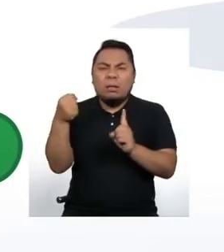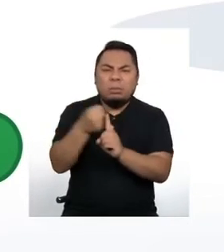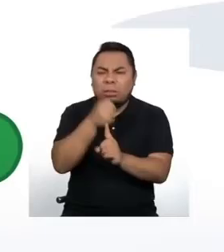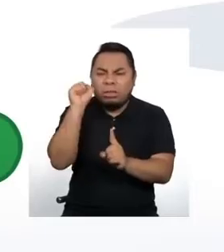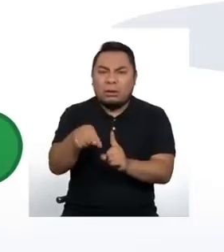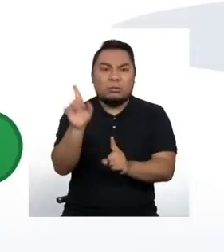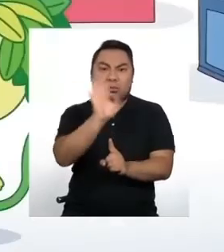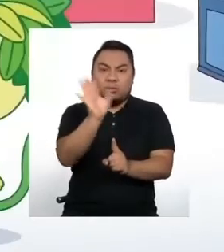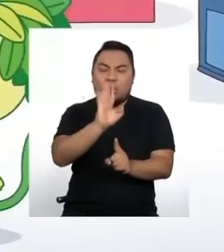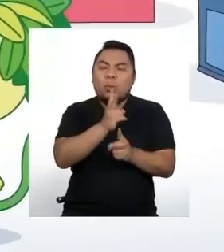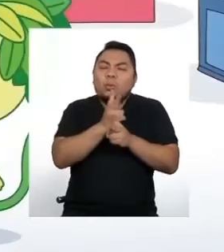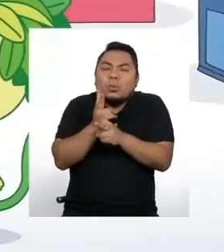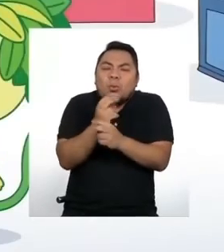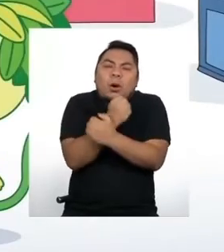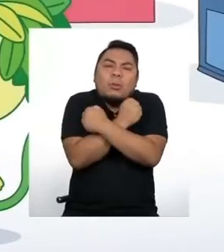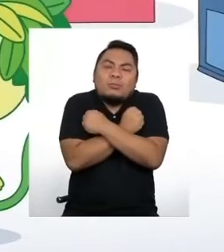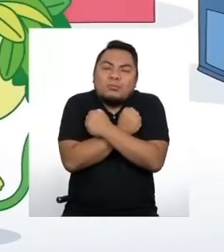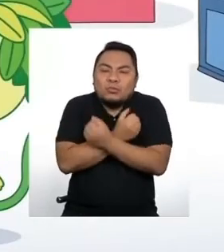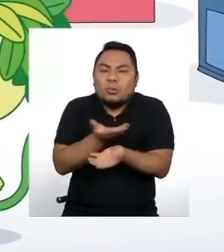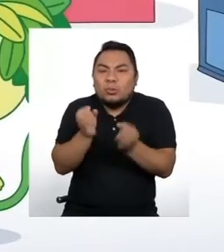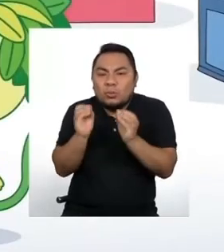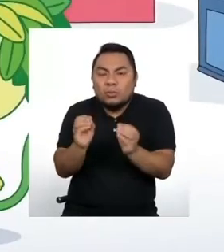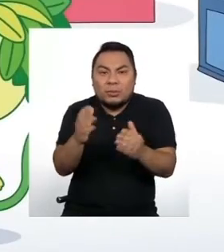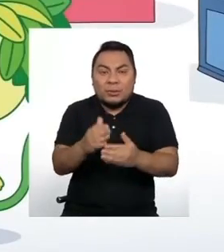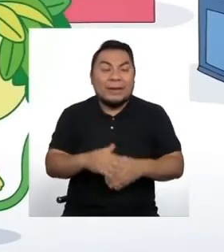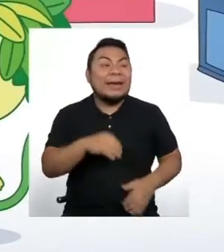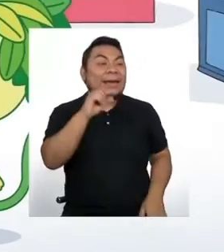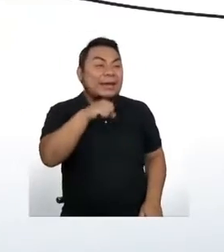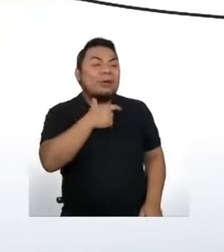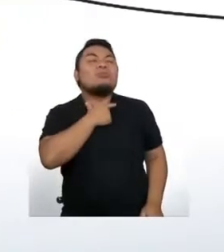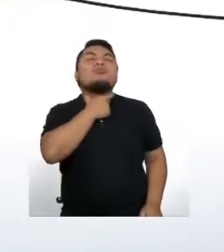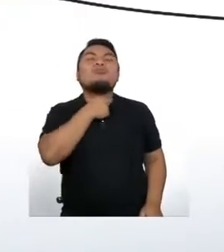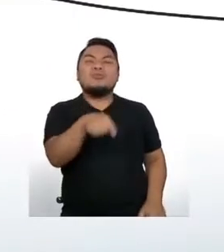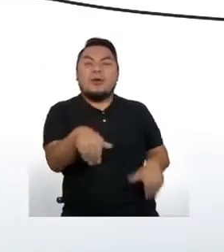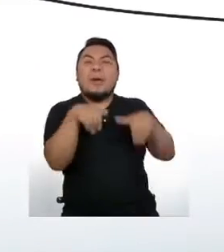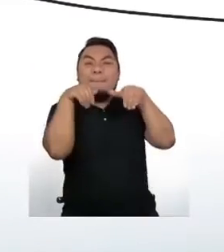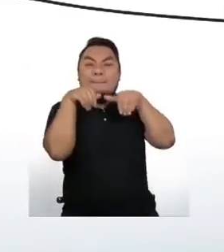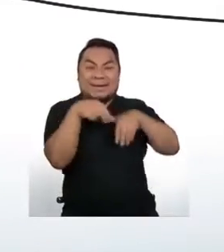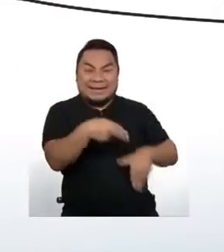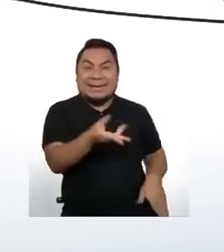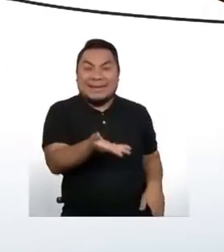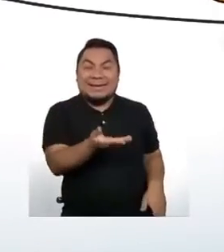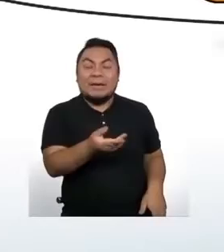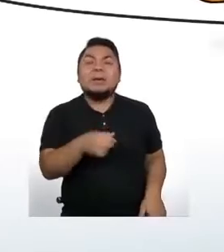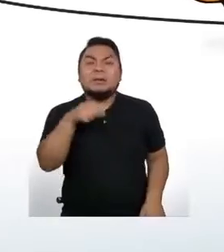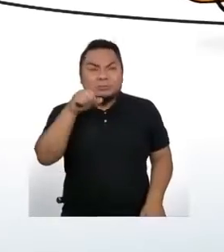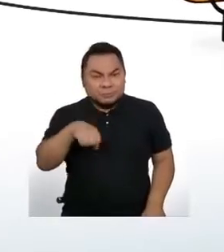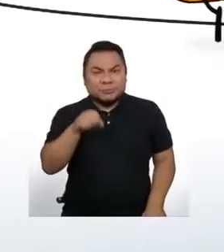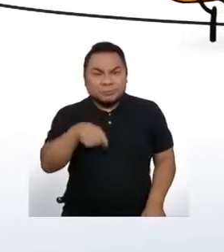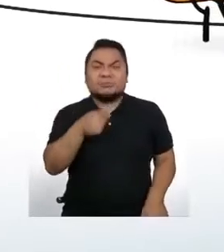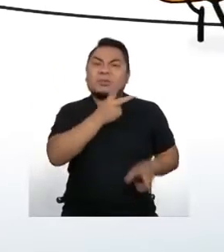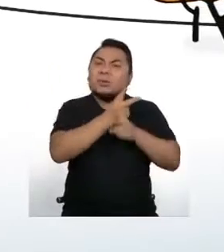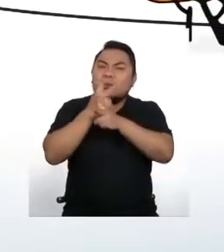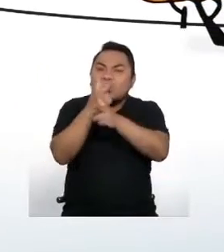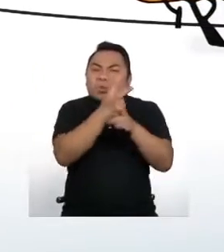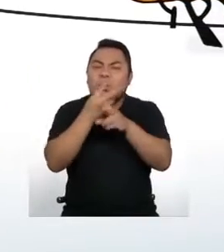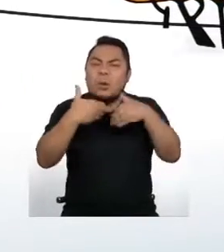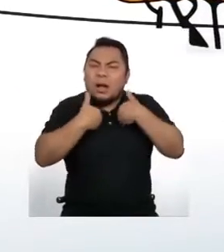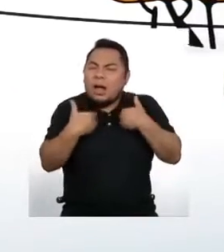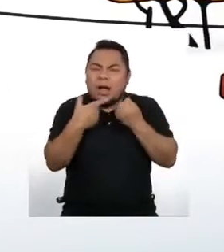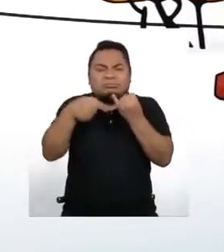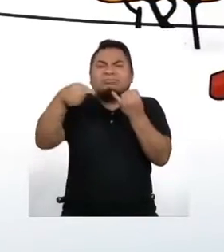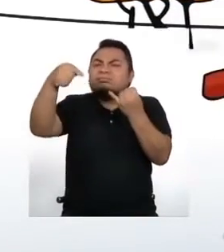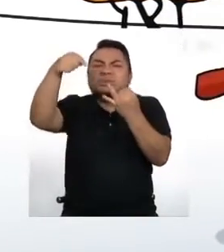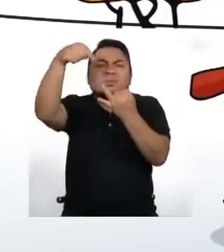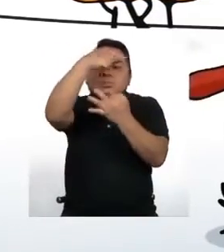anímalo a terminar la actividad, diciéndole por ejemplo, ¡Sebastián! ¡Ya terminaste! ¡Muy bien